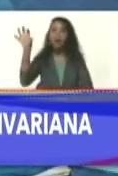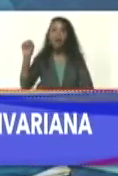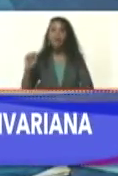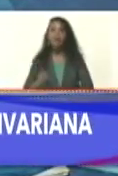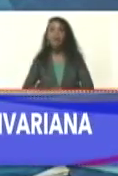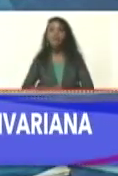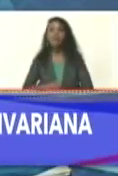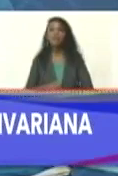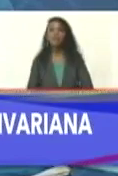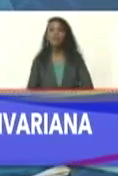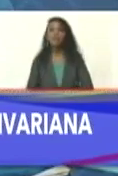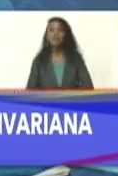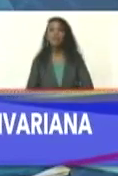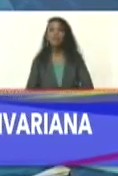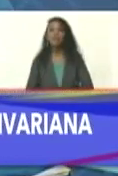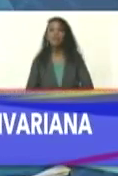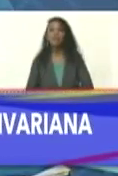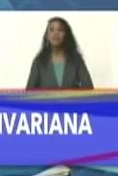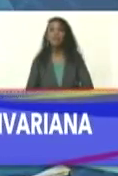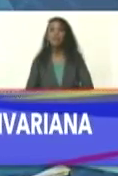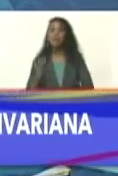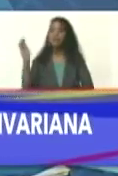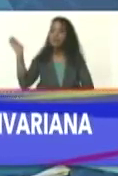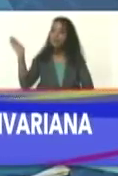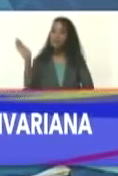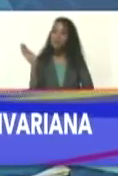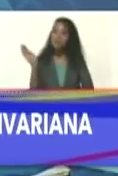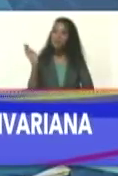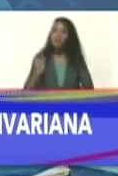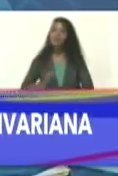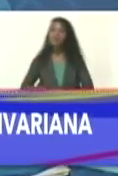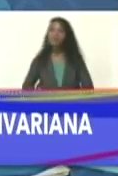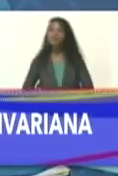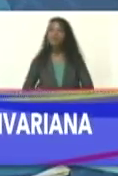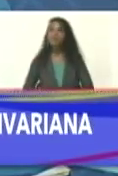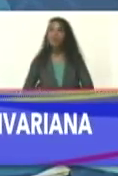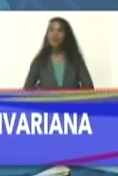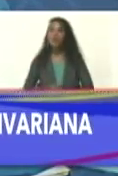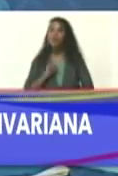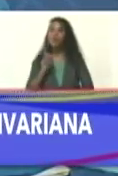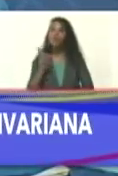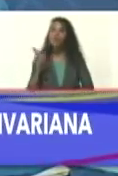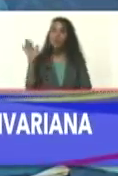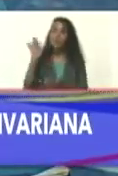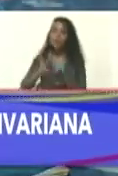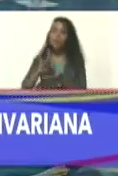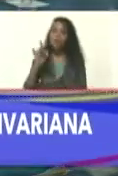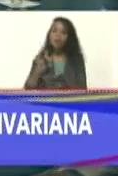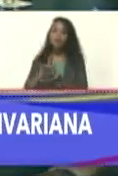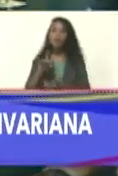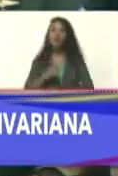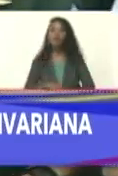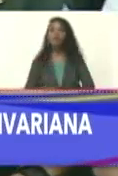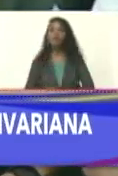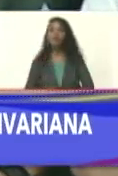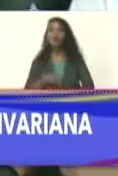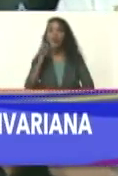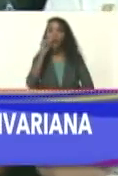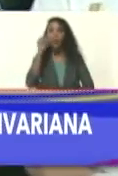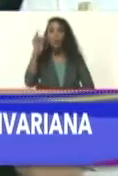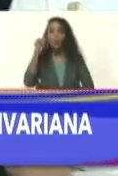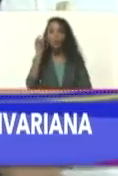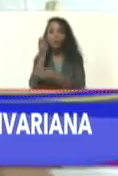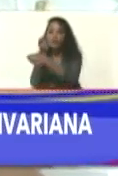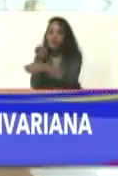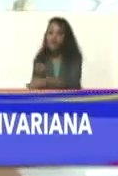comandantes, han venido con su presencia. Muchachos y muchachas que se